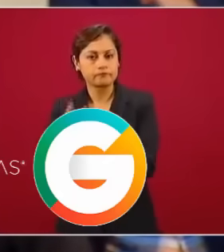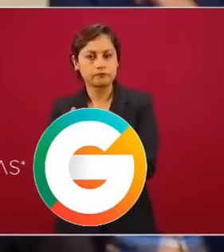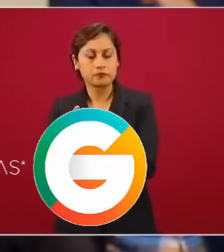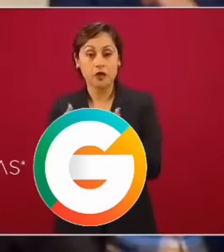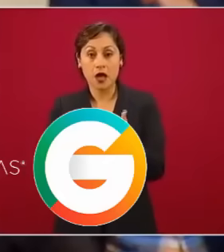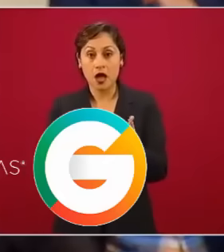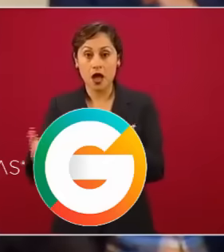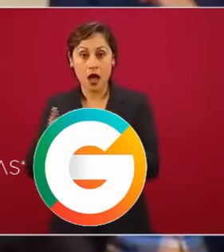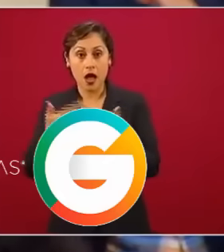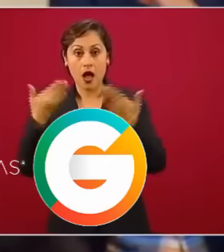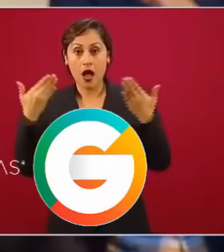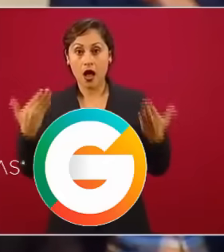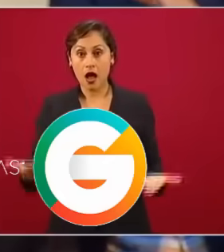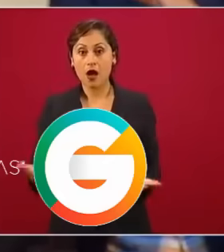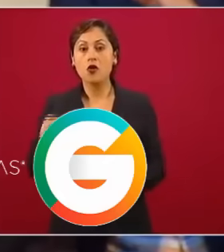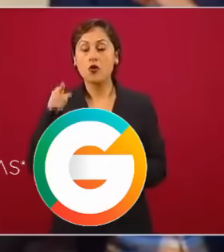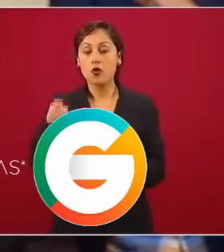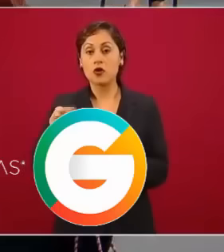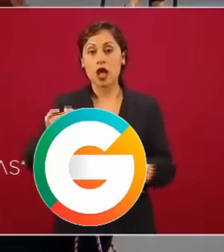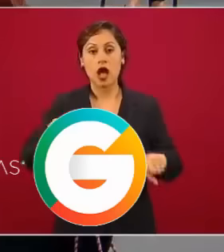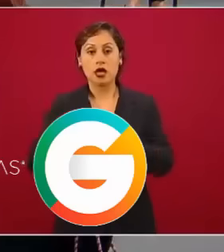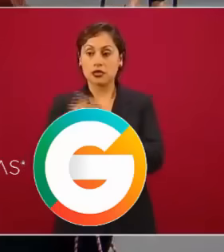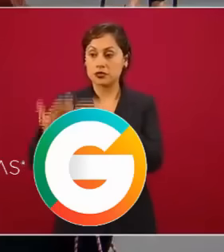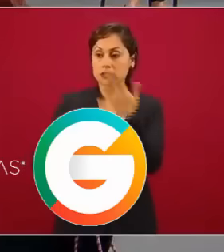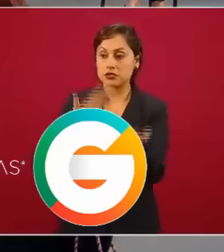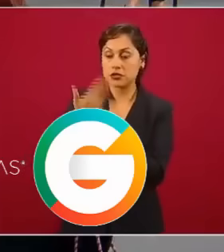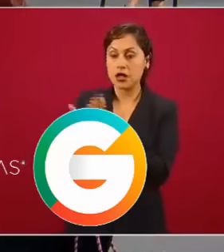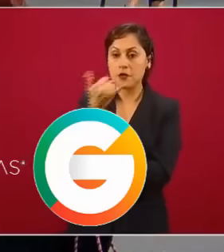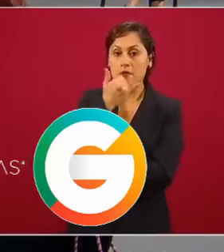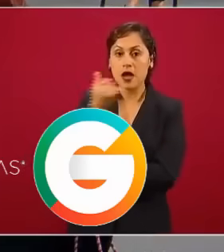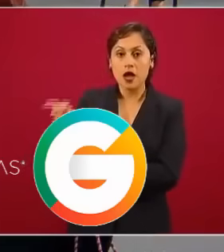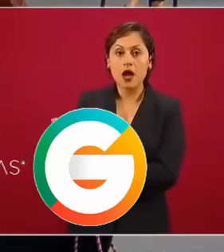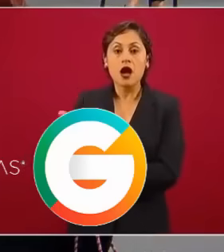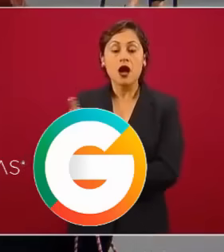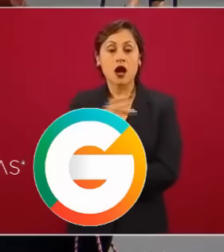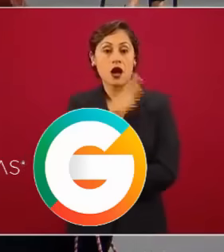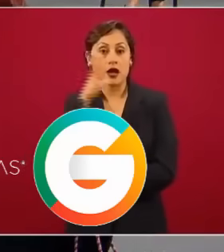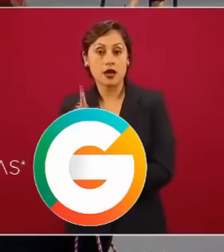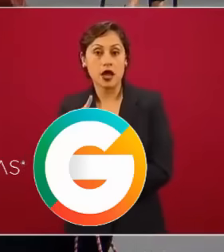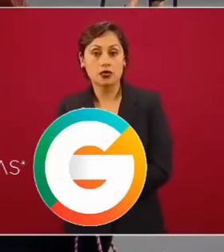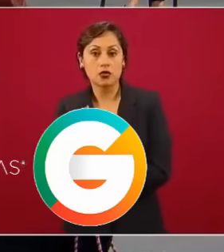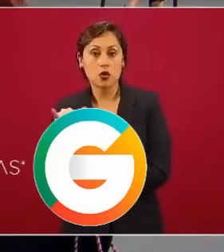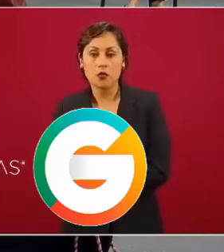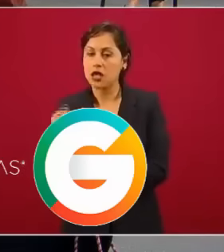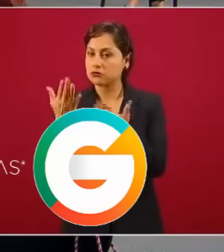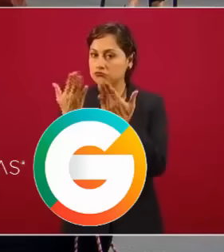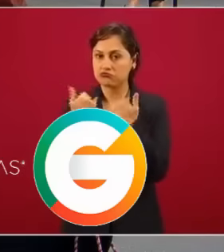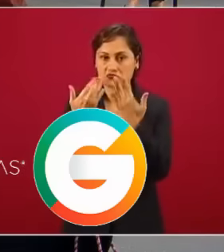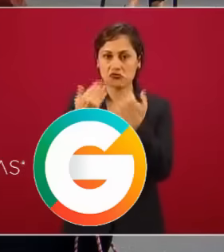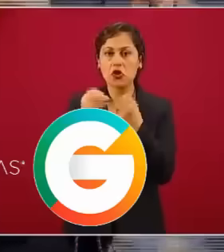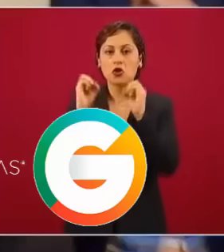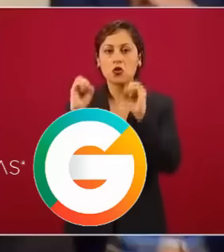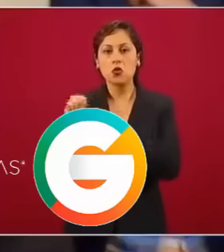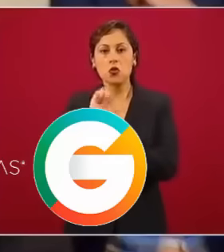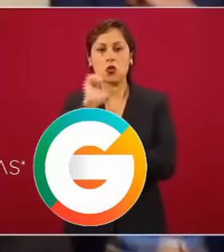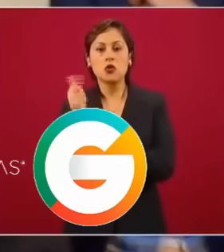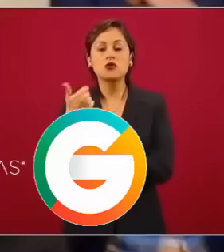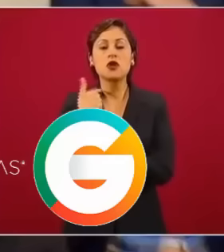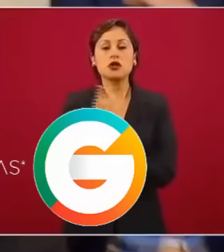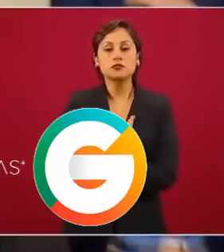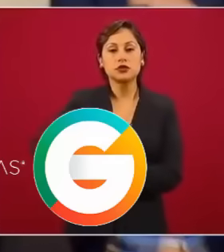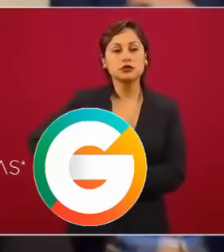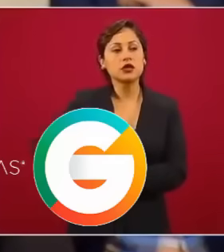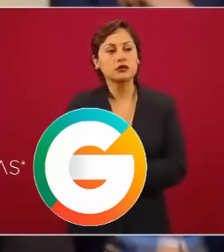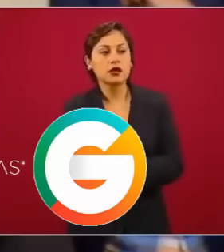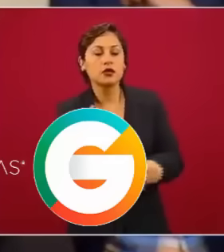de hoy, el Estado no se ha disculpado con el general Tomás Ángeles de Aguajare, ni le han resarcido los daños que Calderón y García Luna le causaron junto